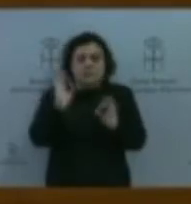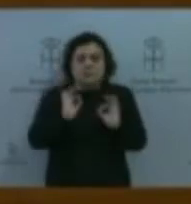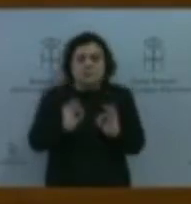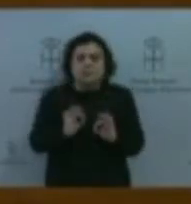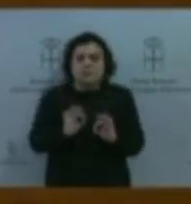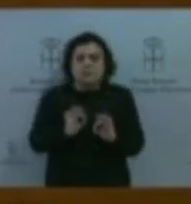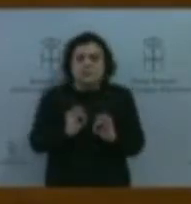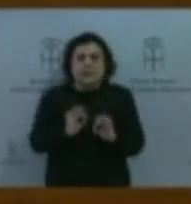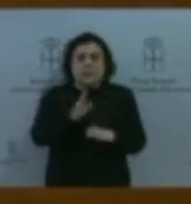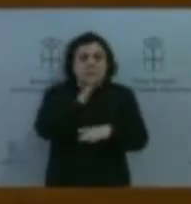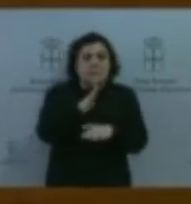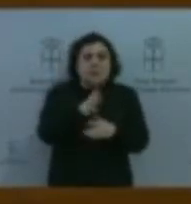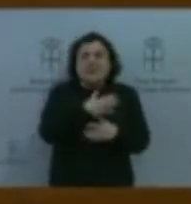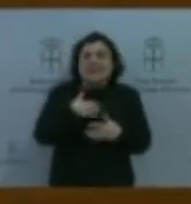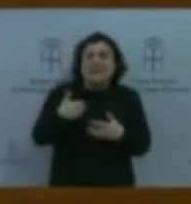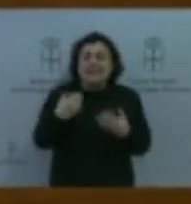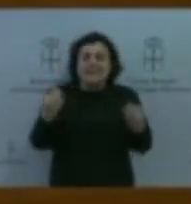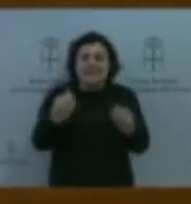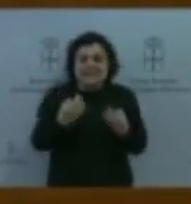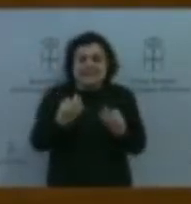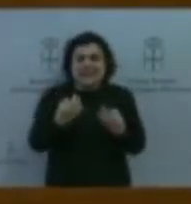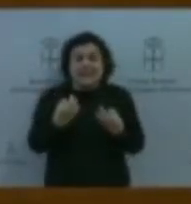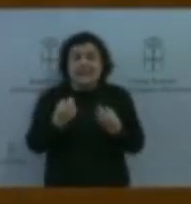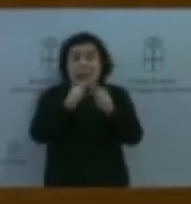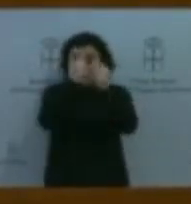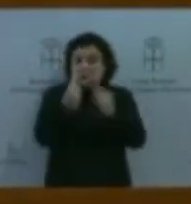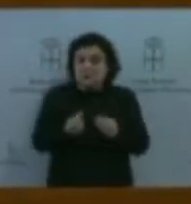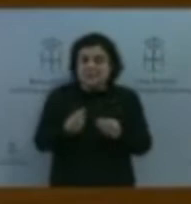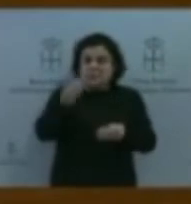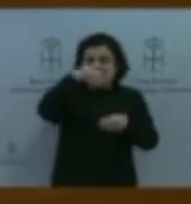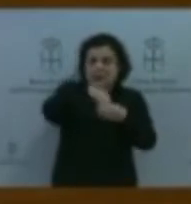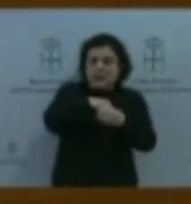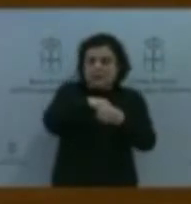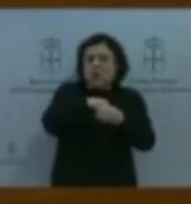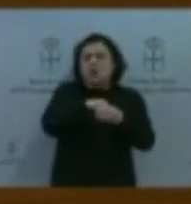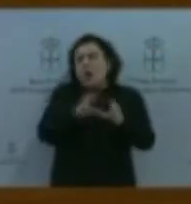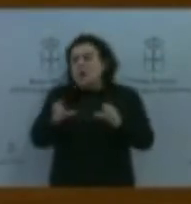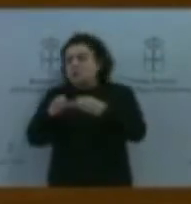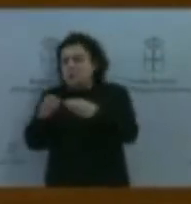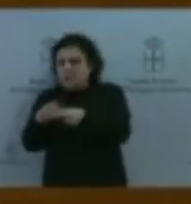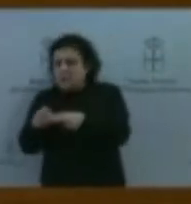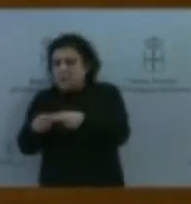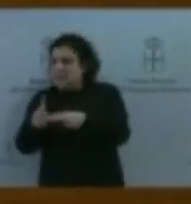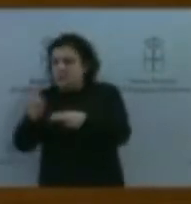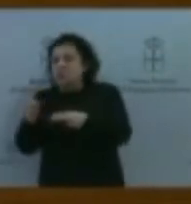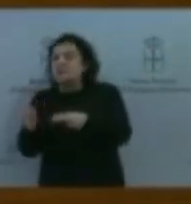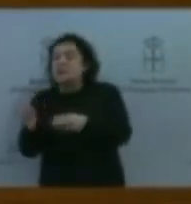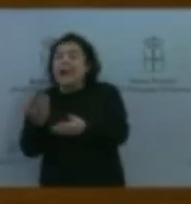que esos presupuestos incluyesen no los partidos, sino las propuestas que presentábamos desde Podemos y de Izquierda Unida.